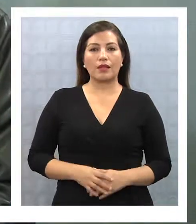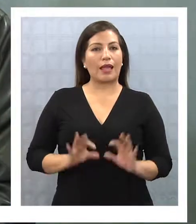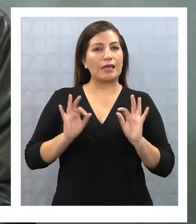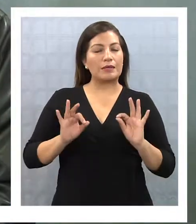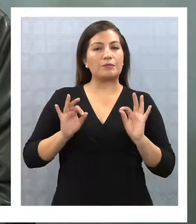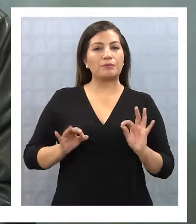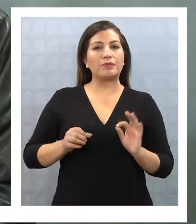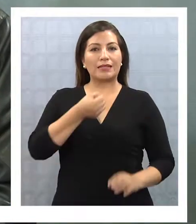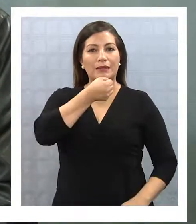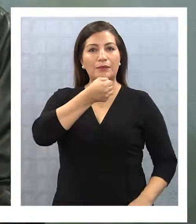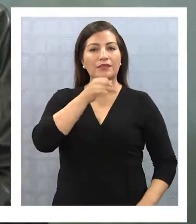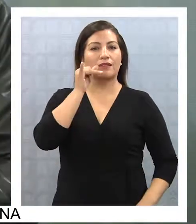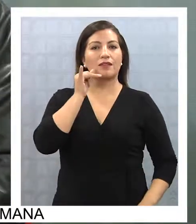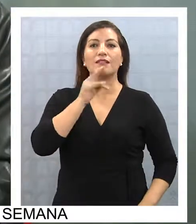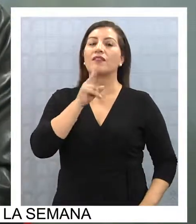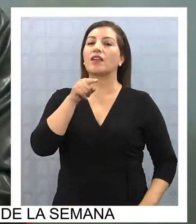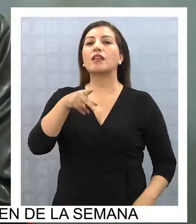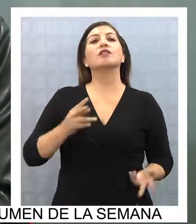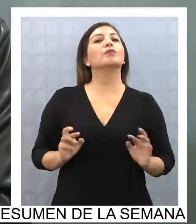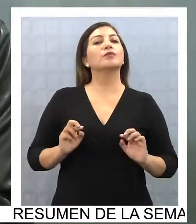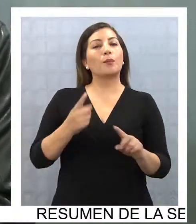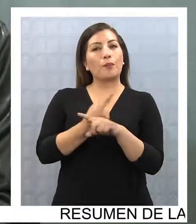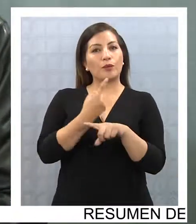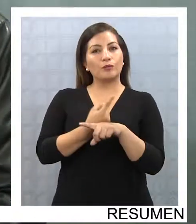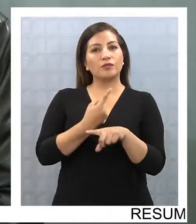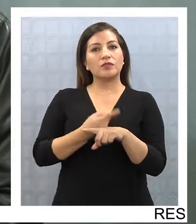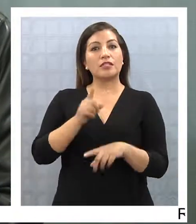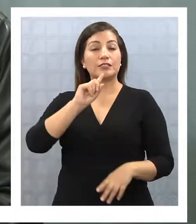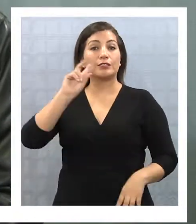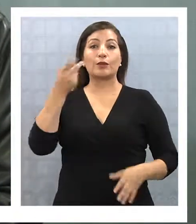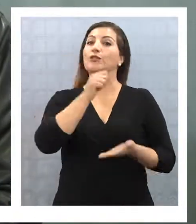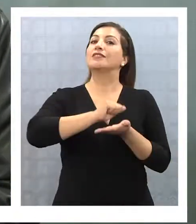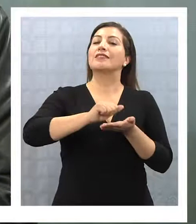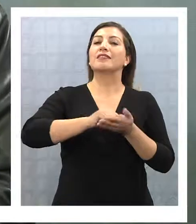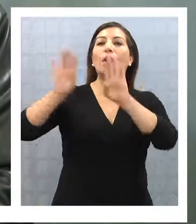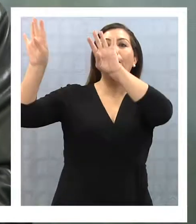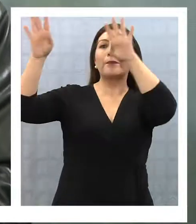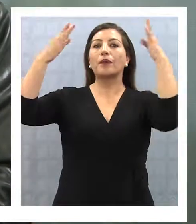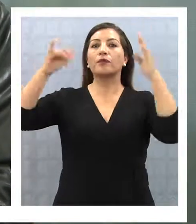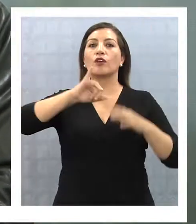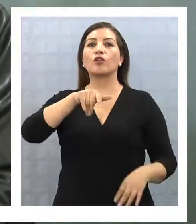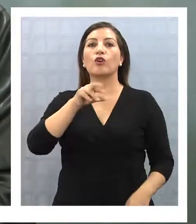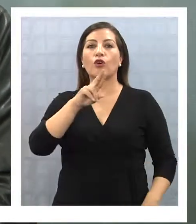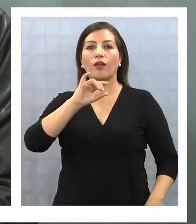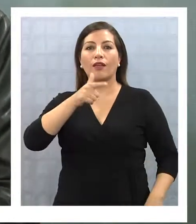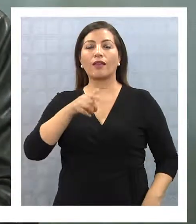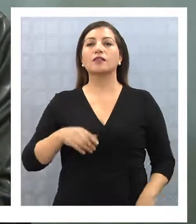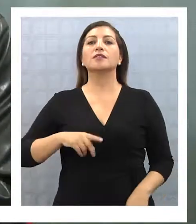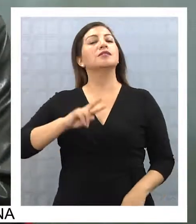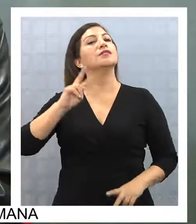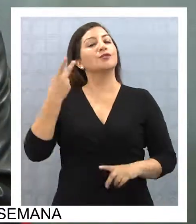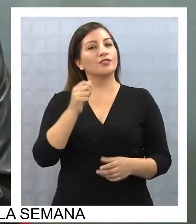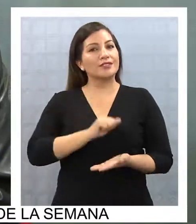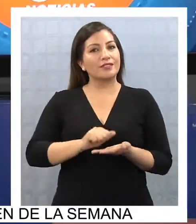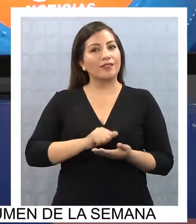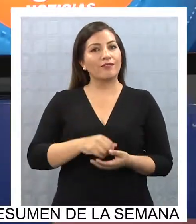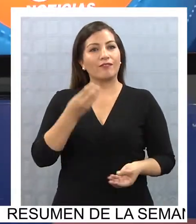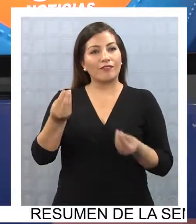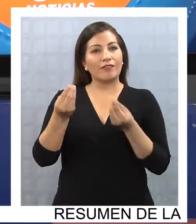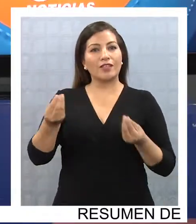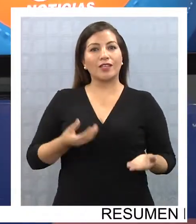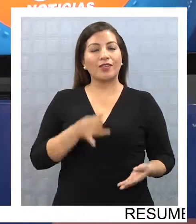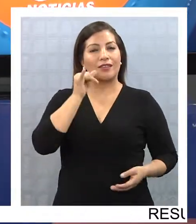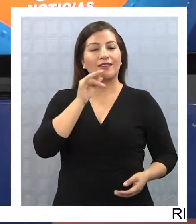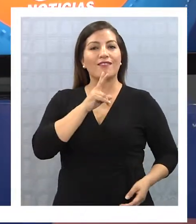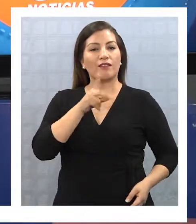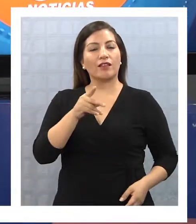Especial de prensa en Iquique Televisión, en esta oportunidad para conversar con el subsecretario de Medio Ambiente, Jorge Canals. Subsecretario, bienvenido a Iquique Televisión. Muchas